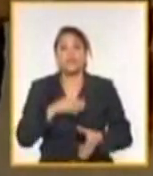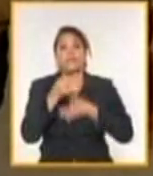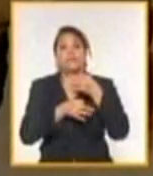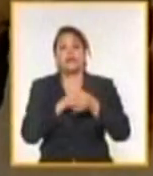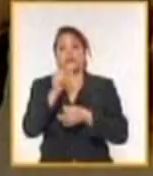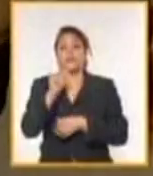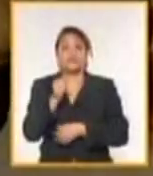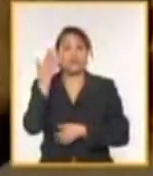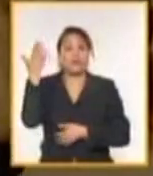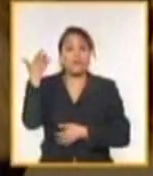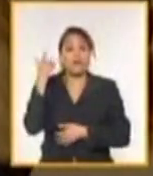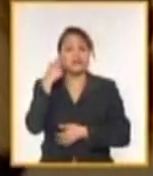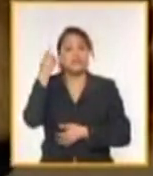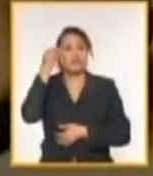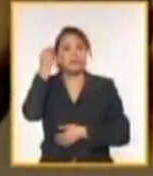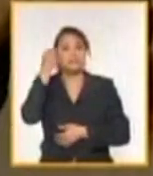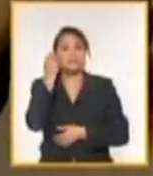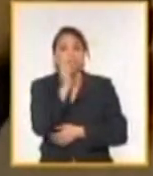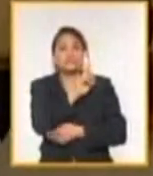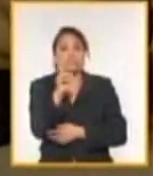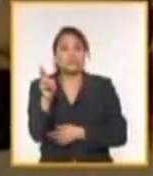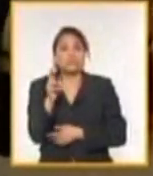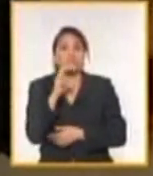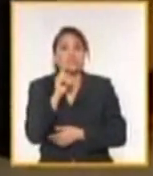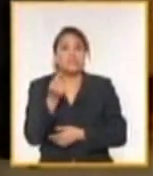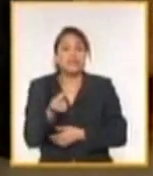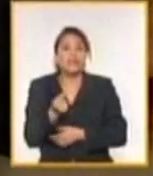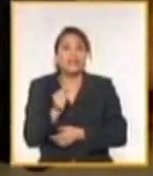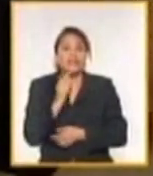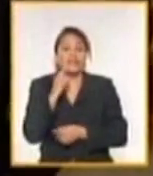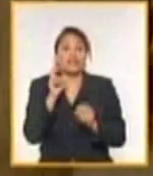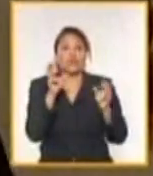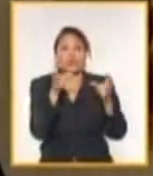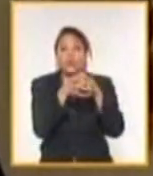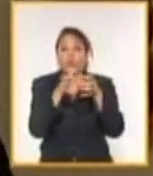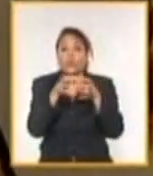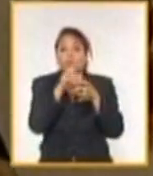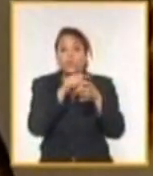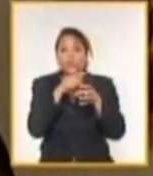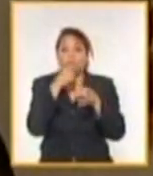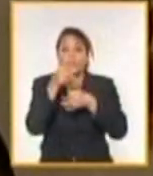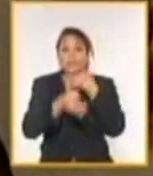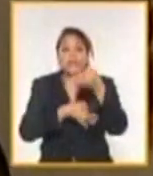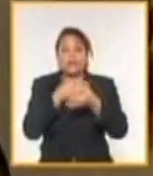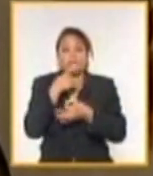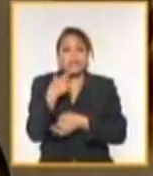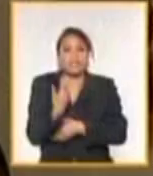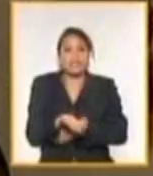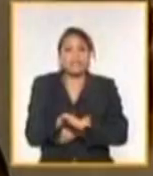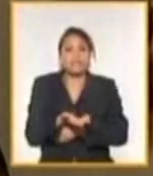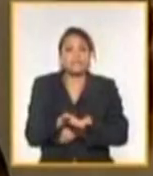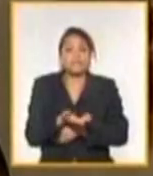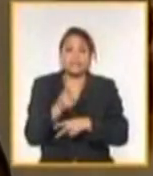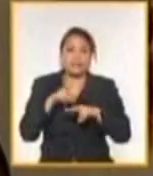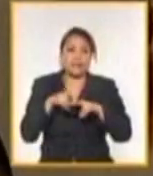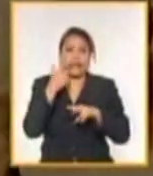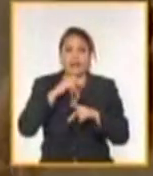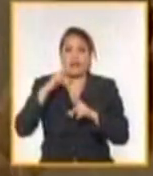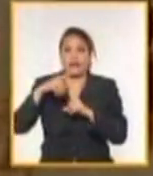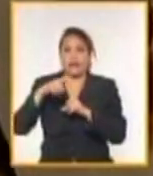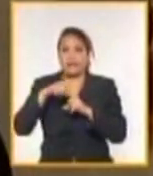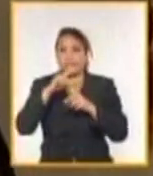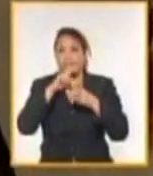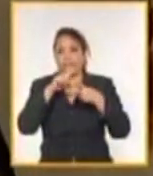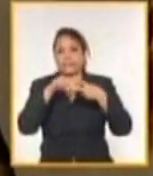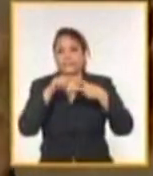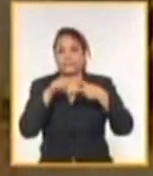revolución, ese campo de pensamiento definido, habla de tres personas, por